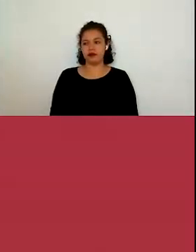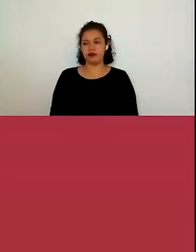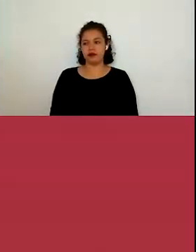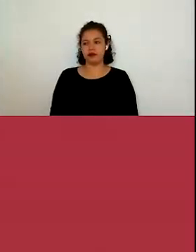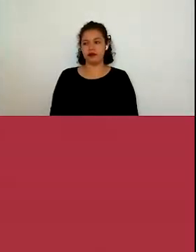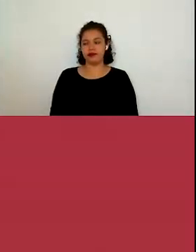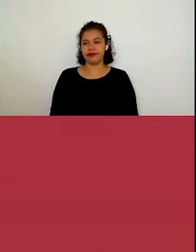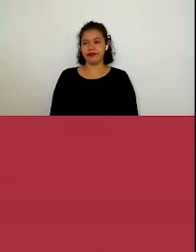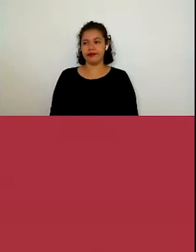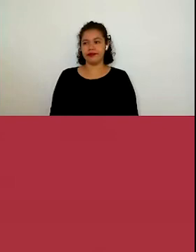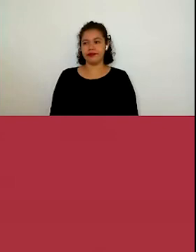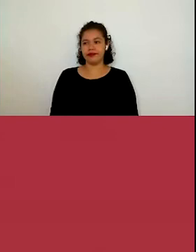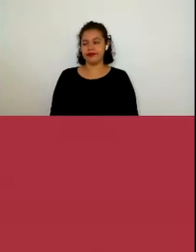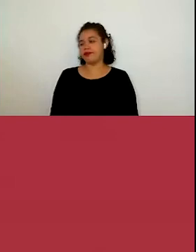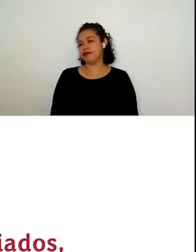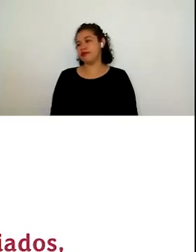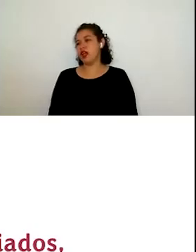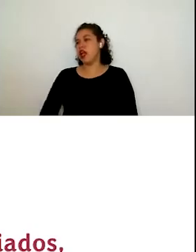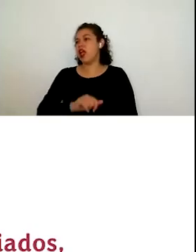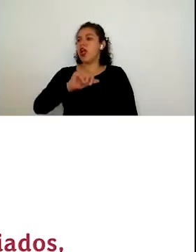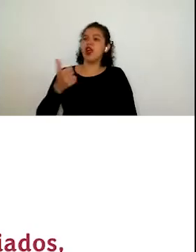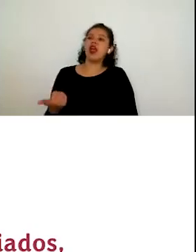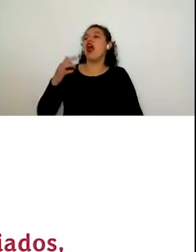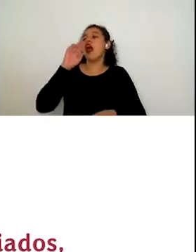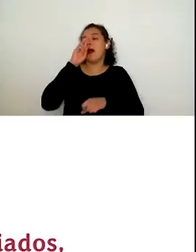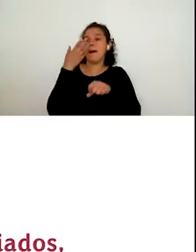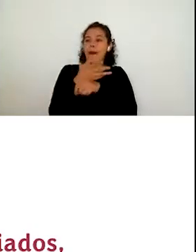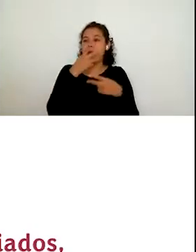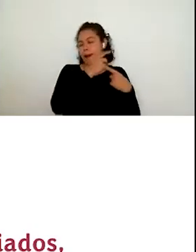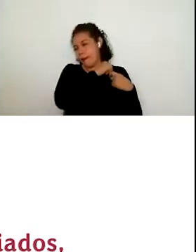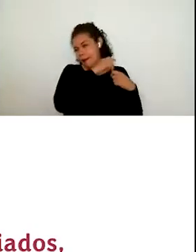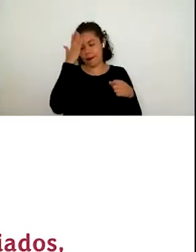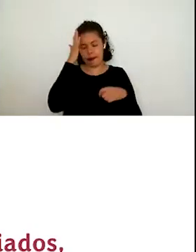Hay otras que son responsabilidades de los patronos.